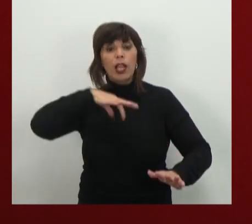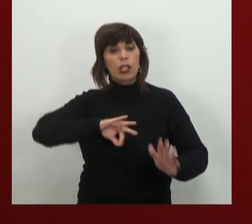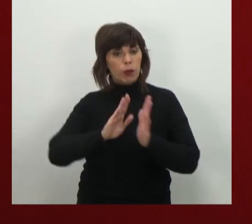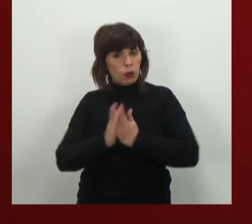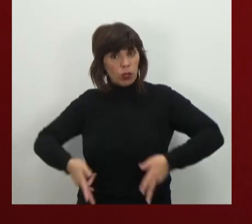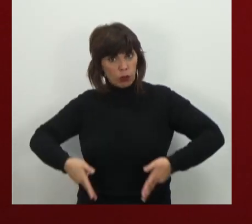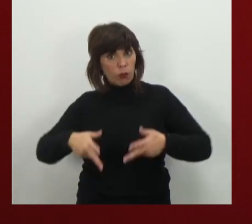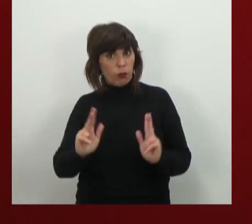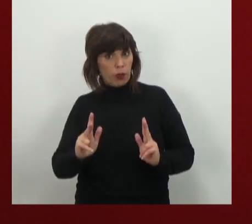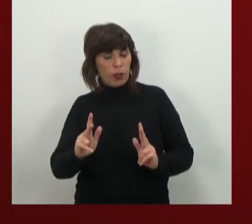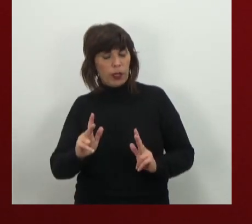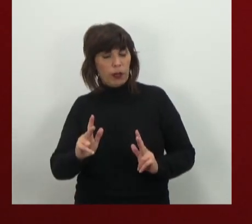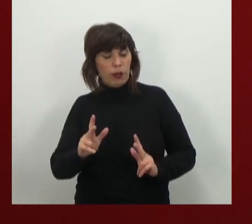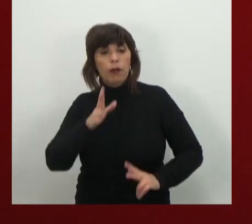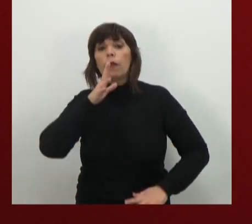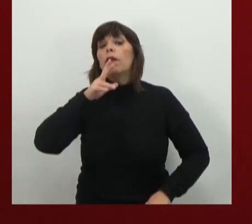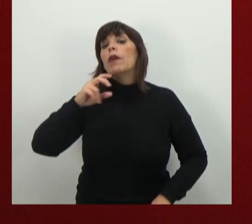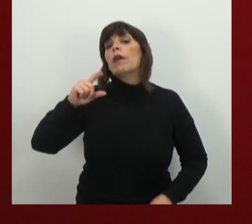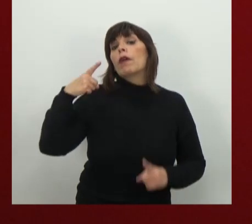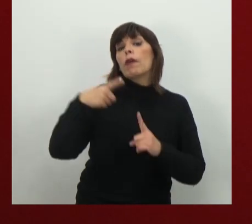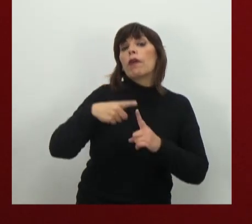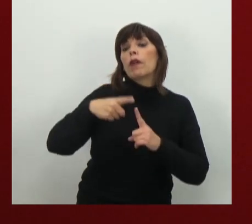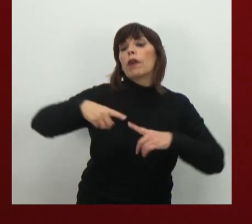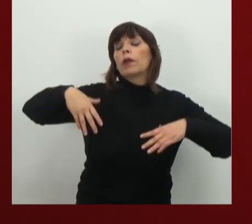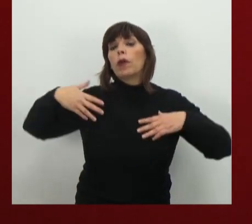para que confíes completamente en la gracia.